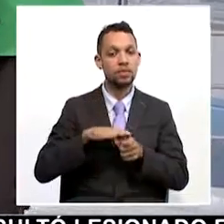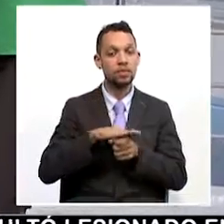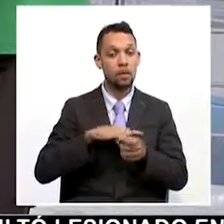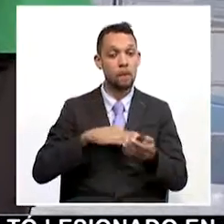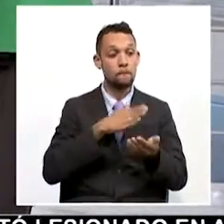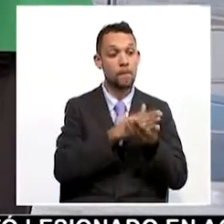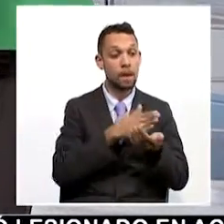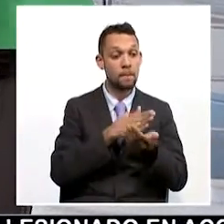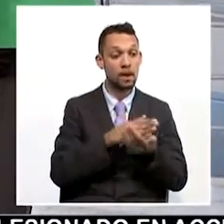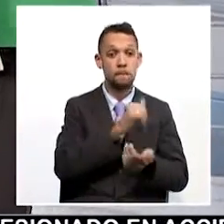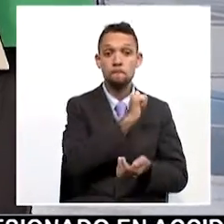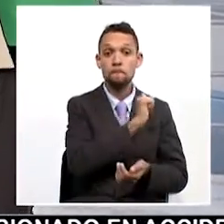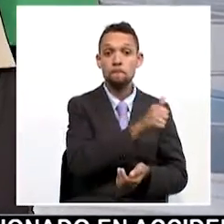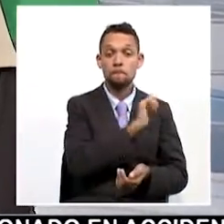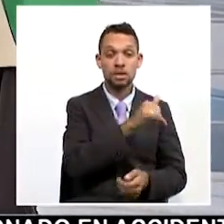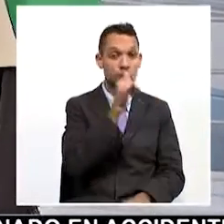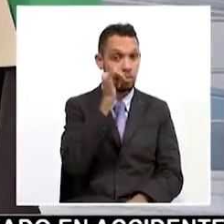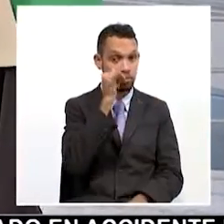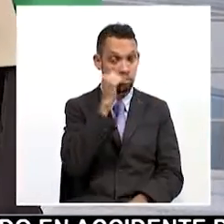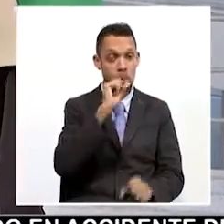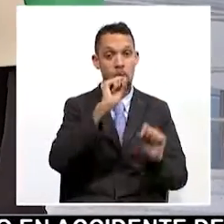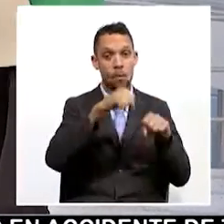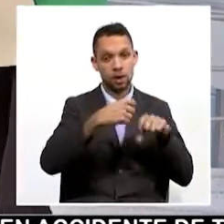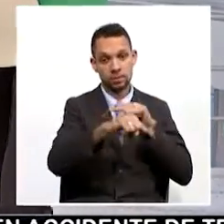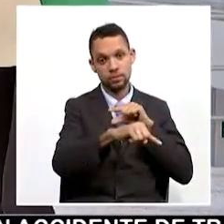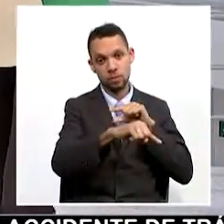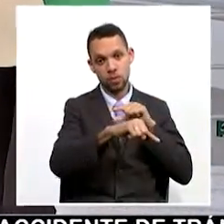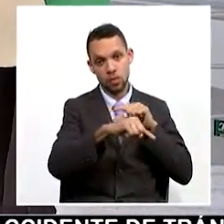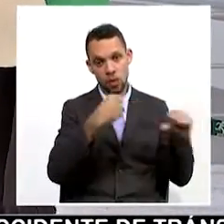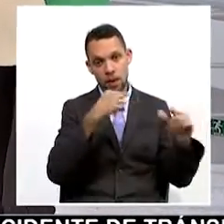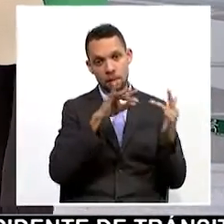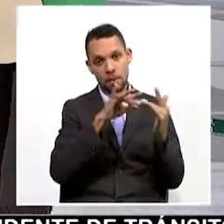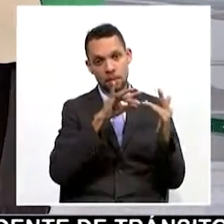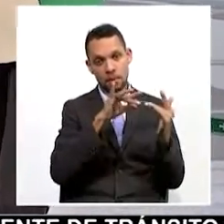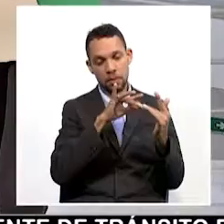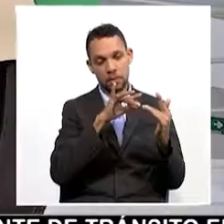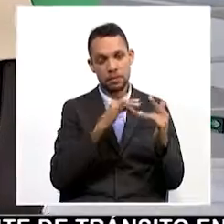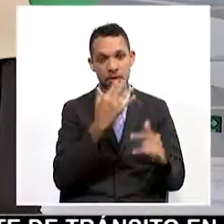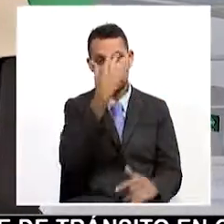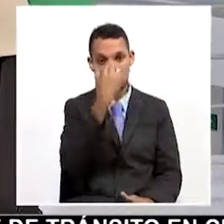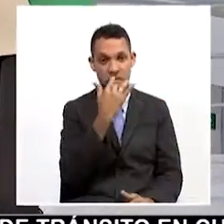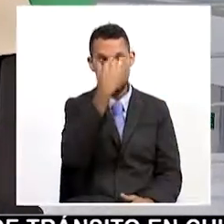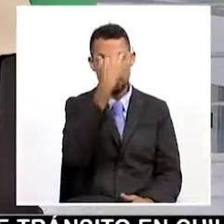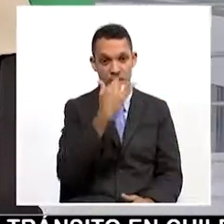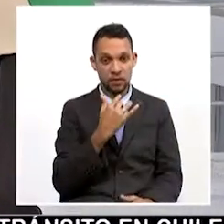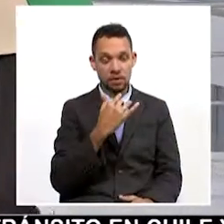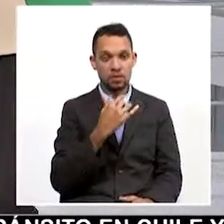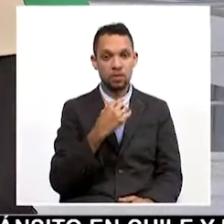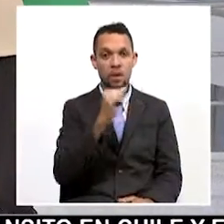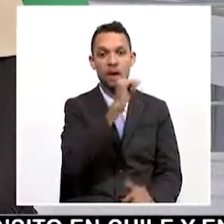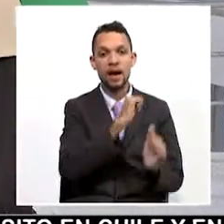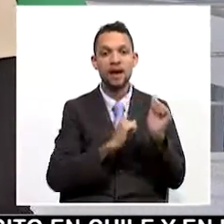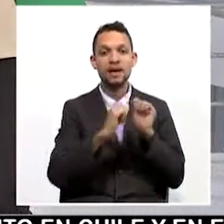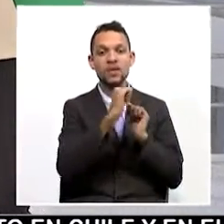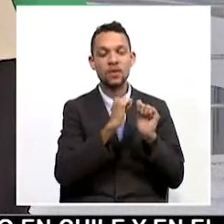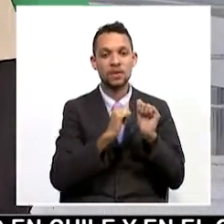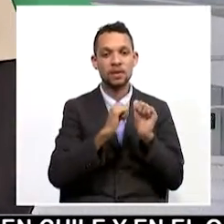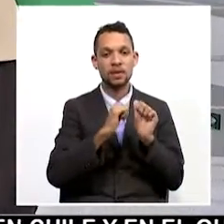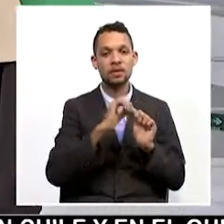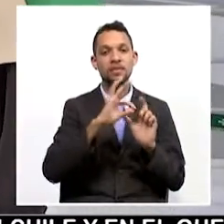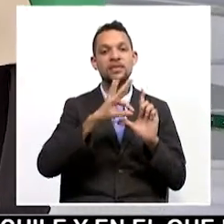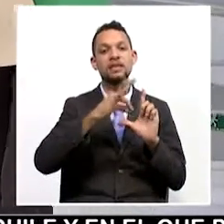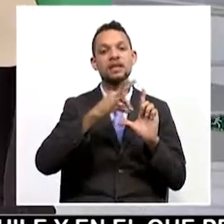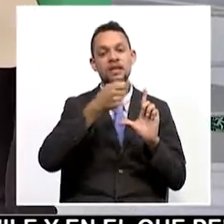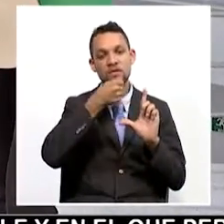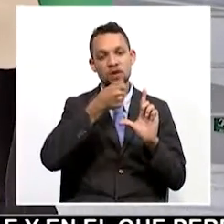todos ustedes, los televidentes, pueden escribirnos a través de nuestras redes sociales. Arroba Telecafé Noticia en Twitter. Ahí tienen